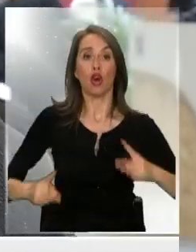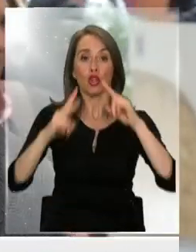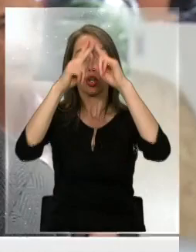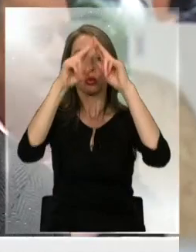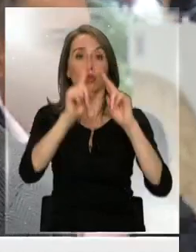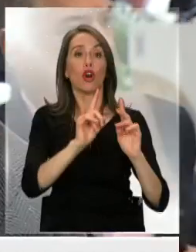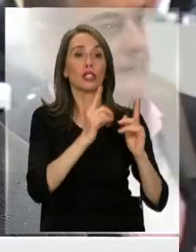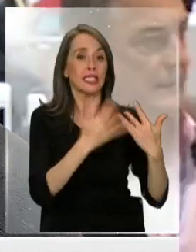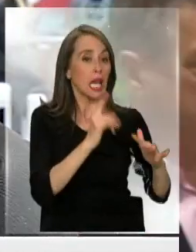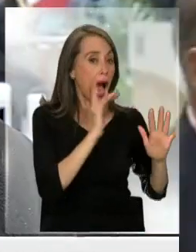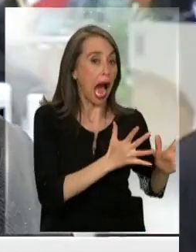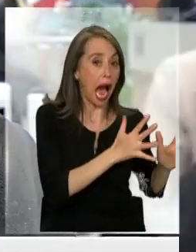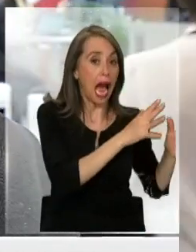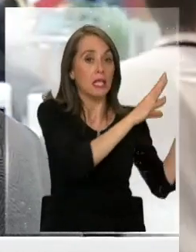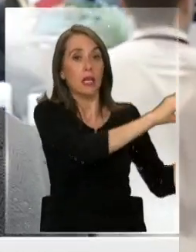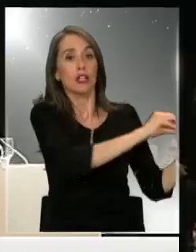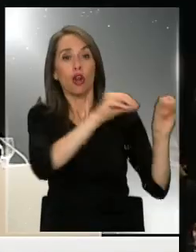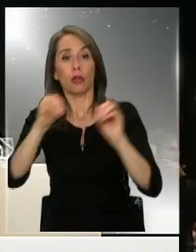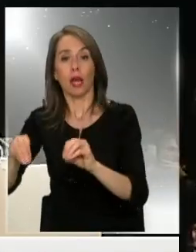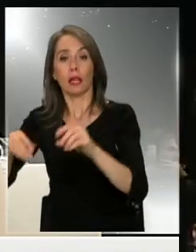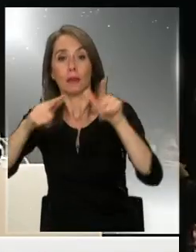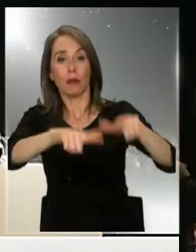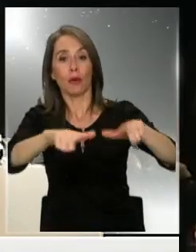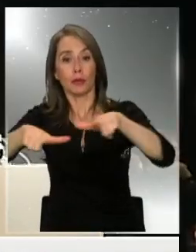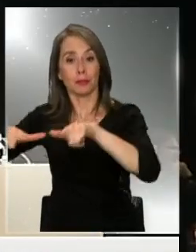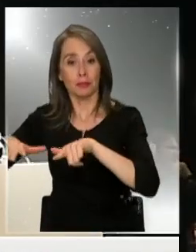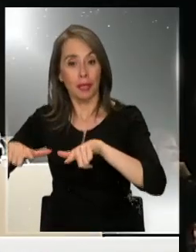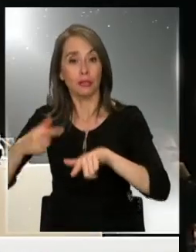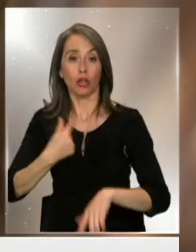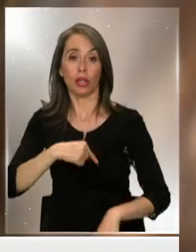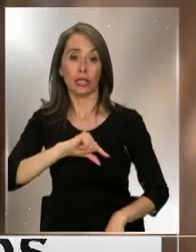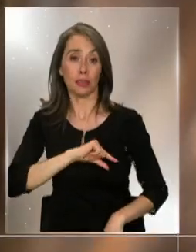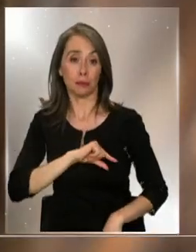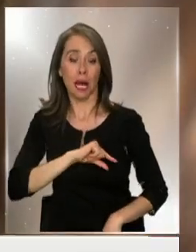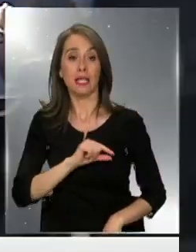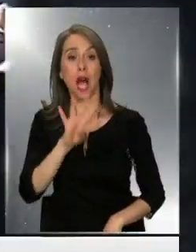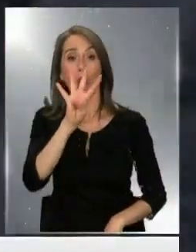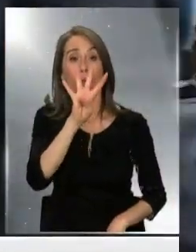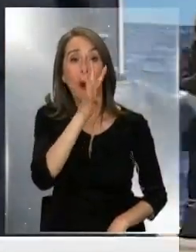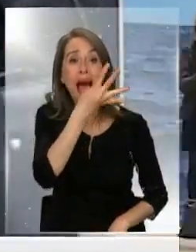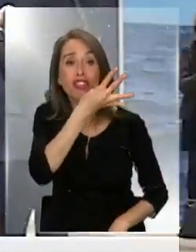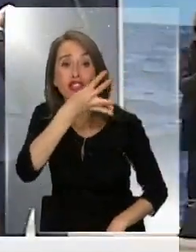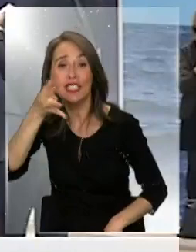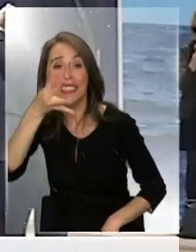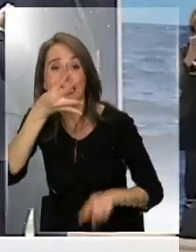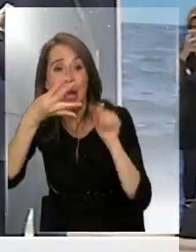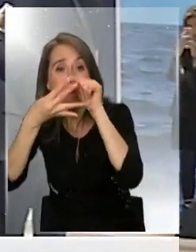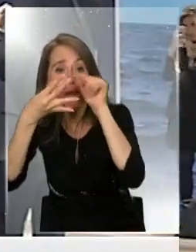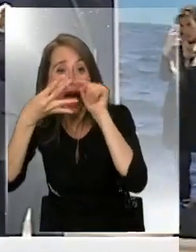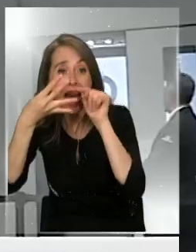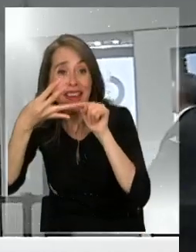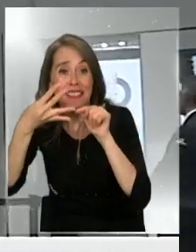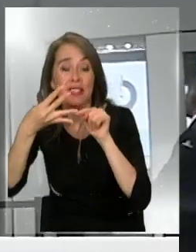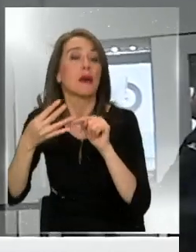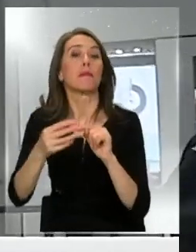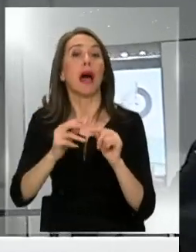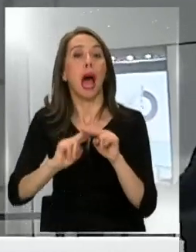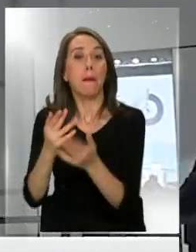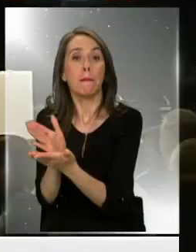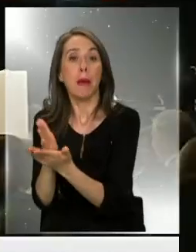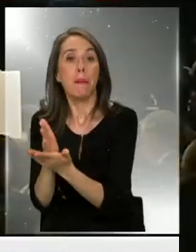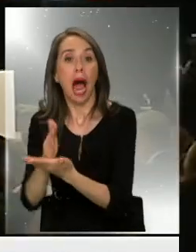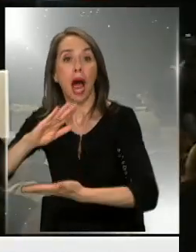que adaptar lo que ya teníamos a los espacios disponibles. Eso es porque España tuvo solo 4 semanas para preparar un evento que requiere meses